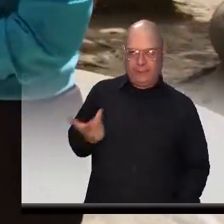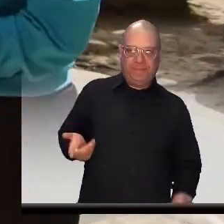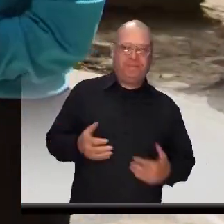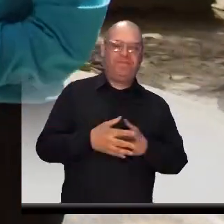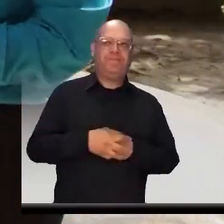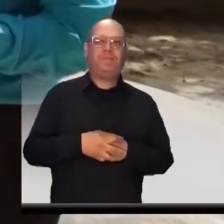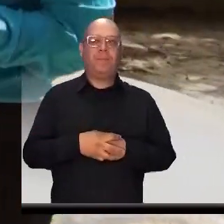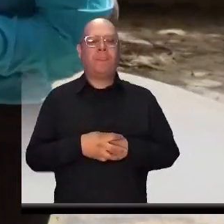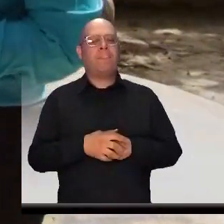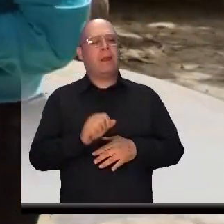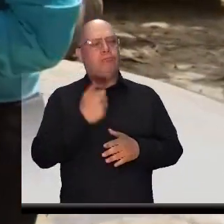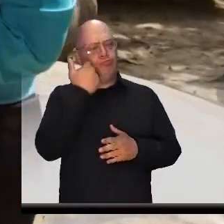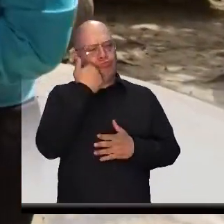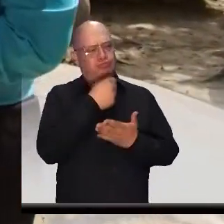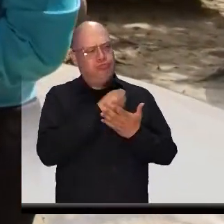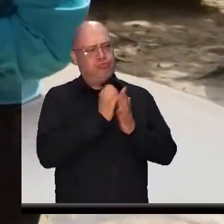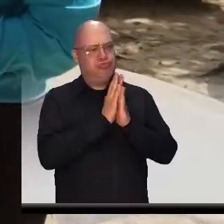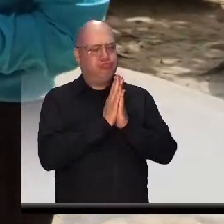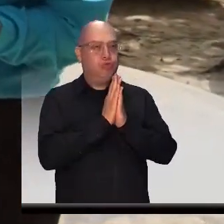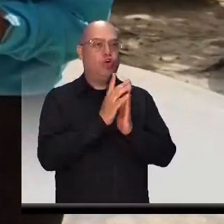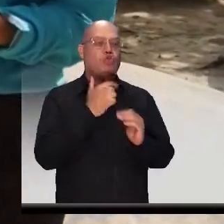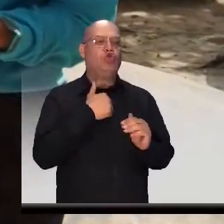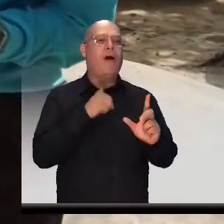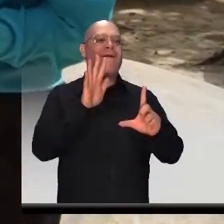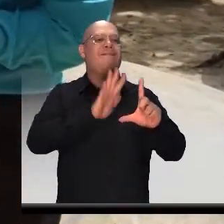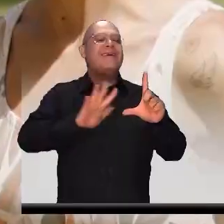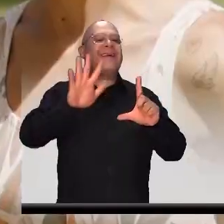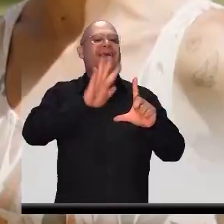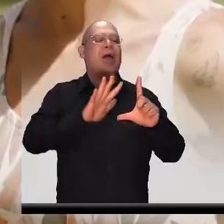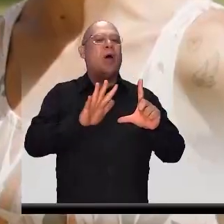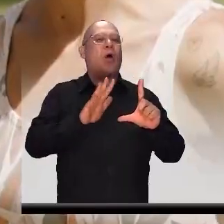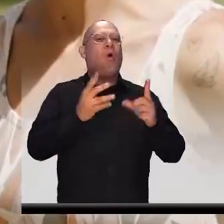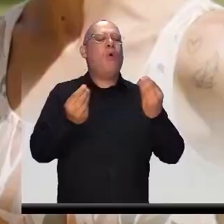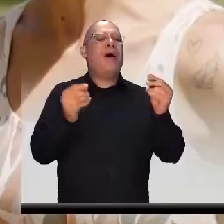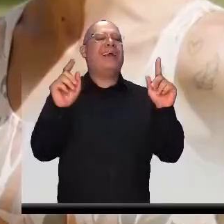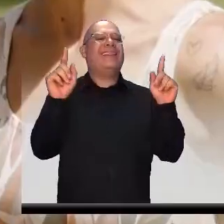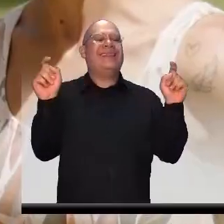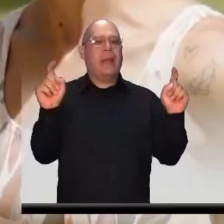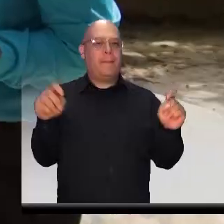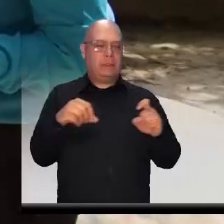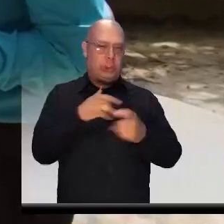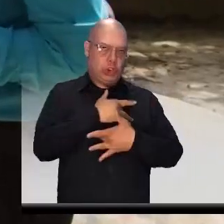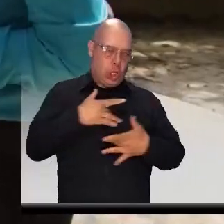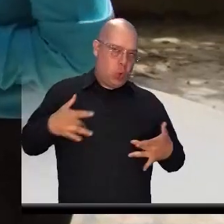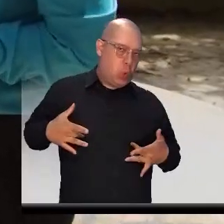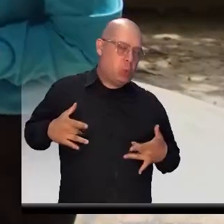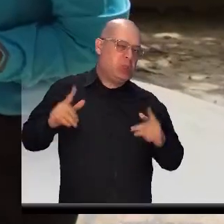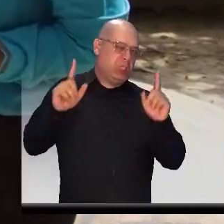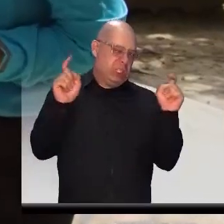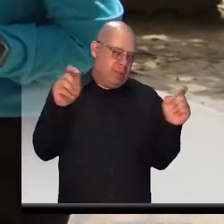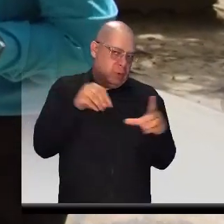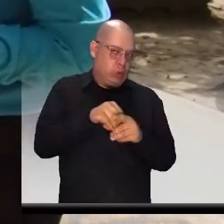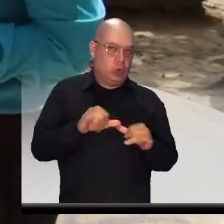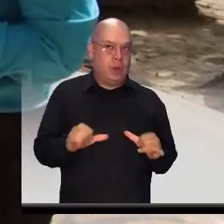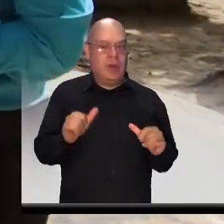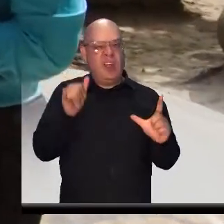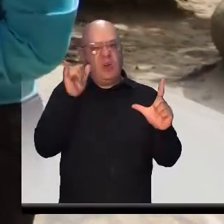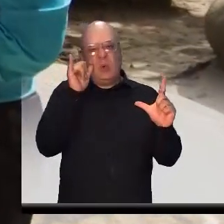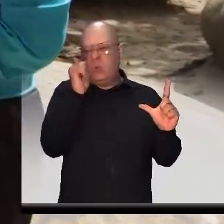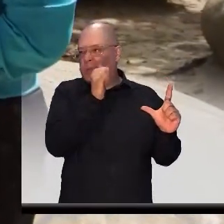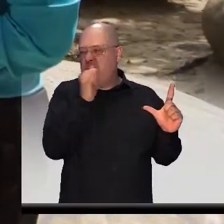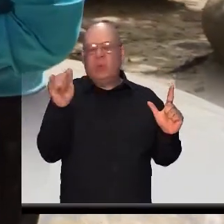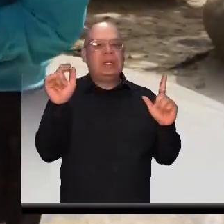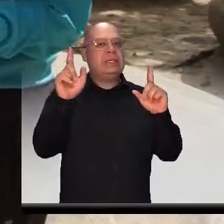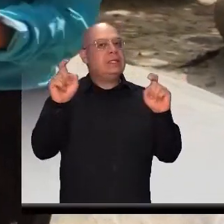quería pedir un favor muy grande. Resulta que yo tengo un video podcast donde trato temas de bienestar y de salud. Y estamos grabando un episodio sobre el